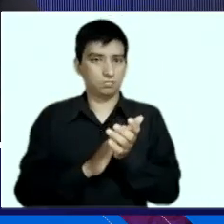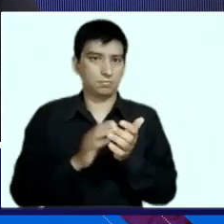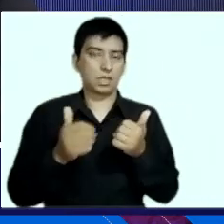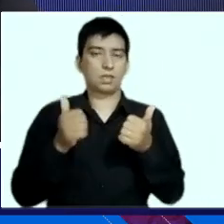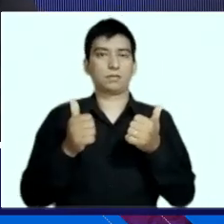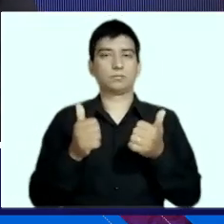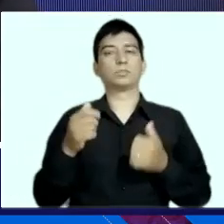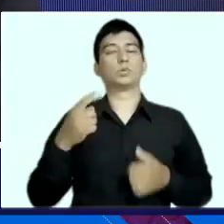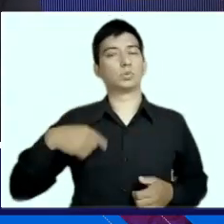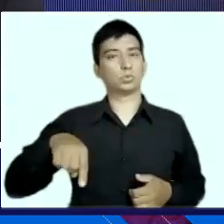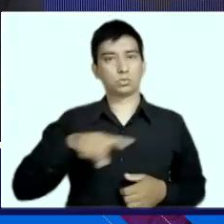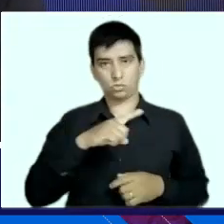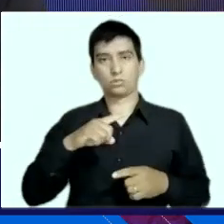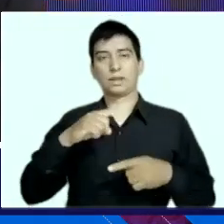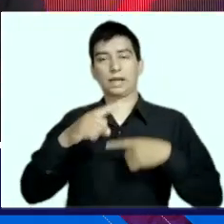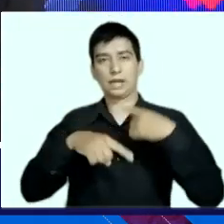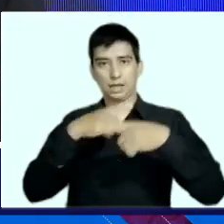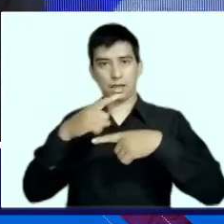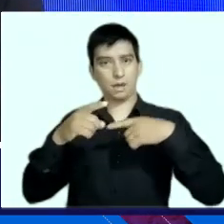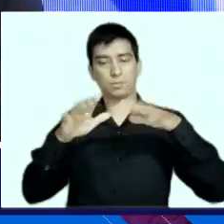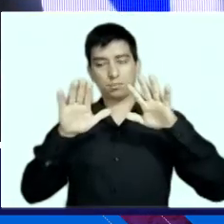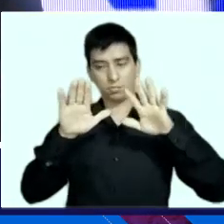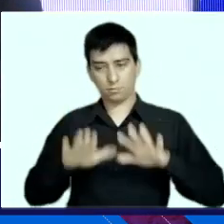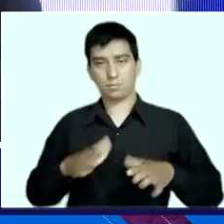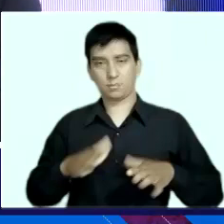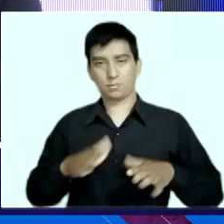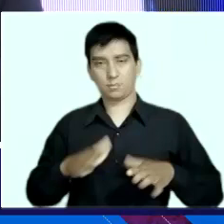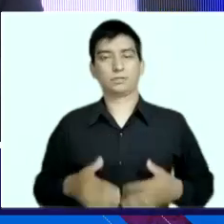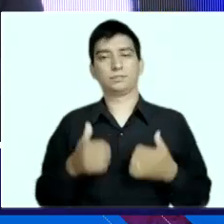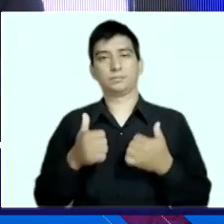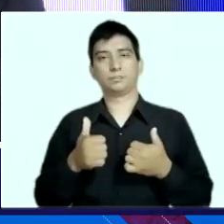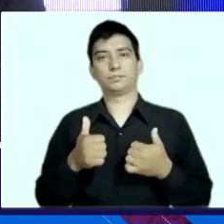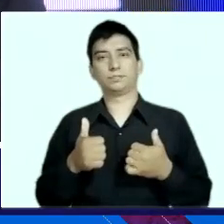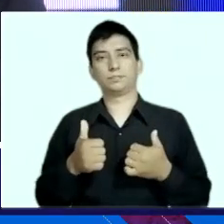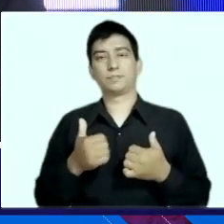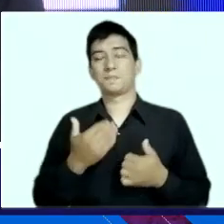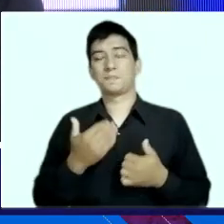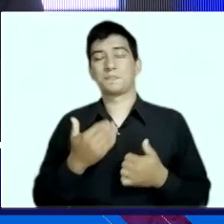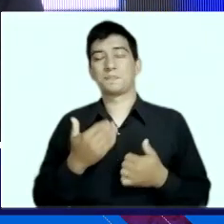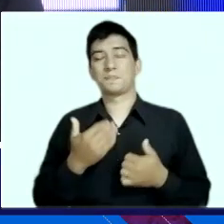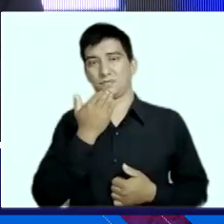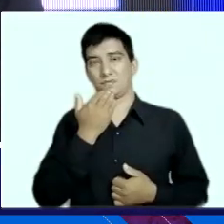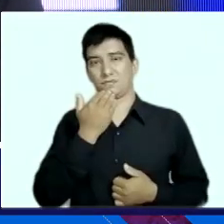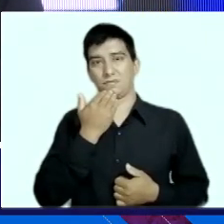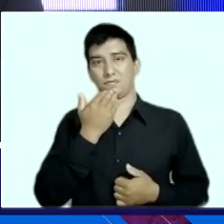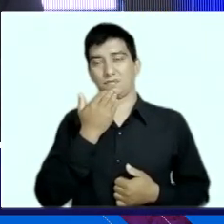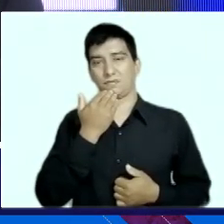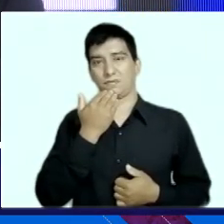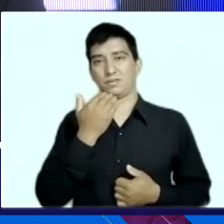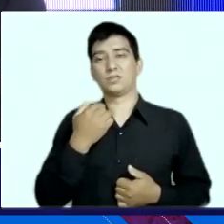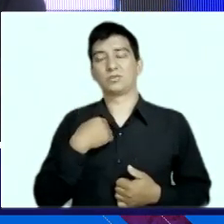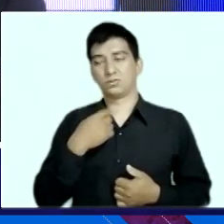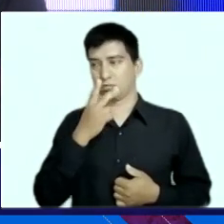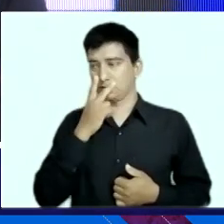una oportunidad de cambio. Y encontrar paz también, porque pero es terrible. Quiero también decir lo siguiente, sí, Carlos. Sí. Yo deseo que cumpla 40 años en prisión.